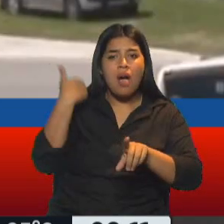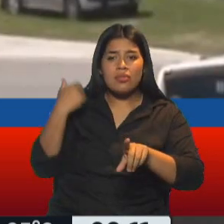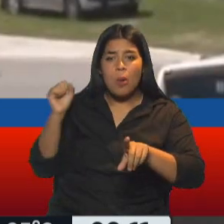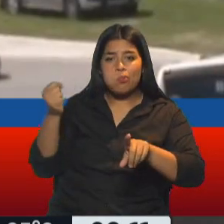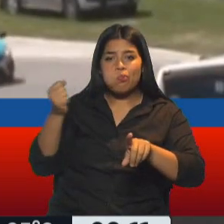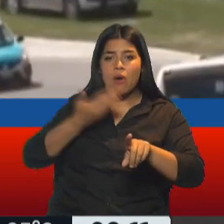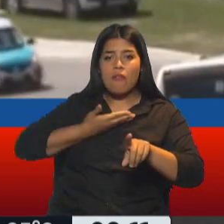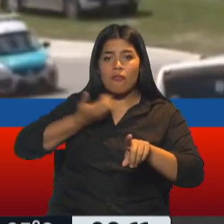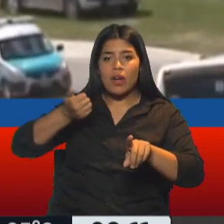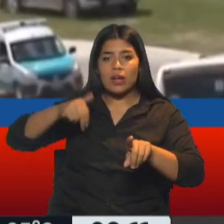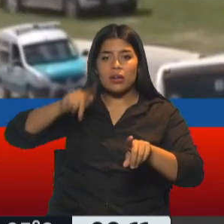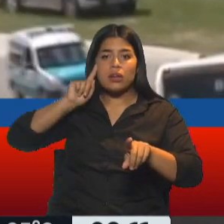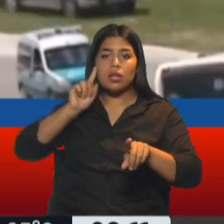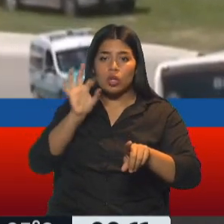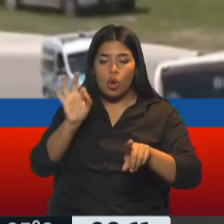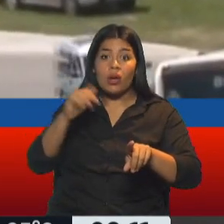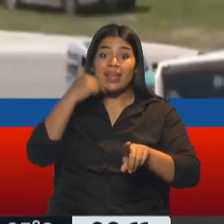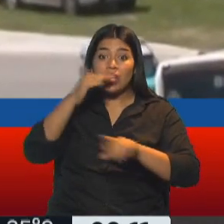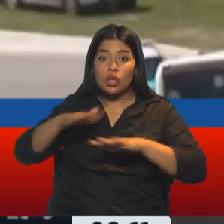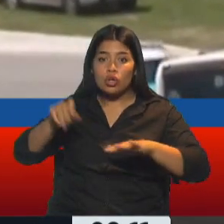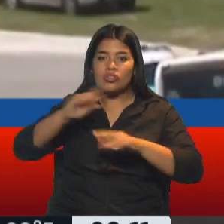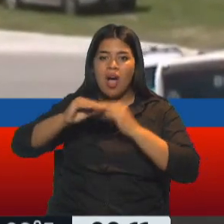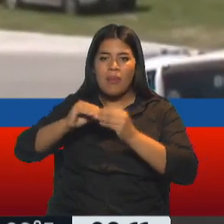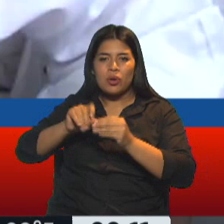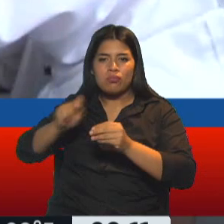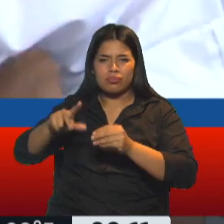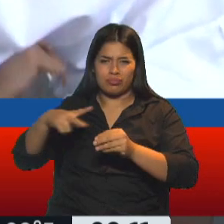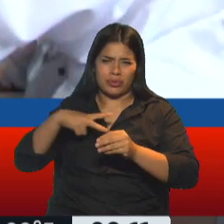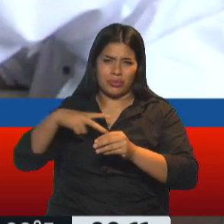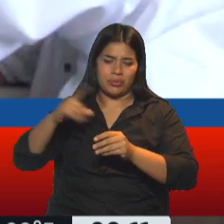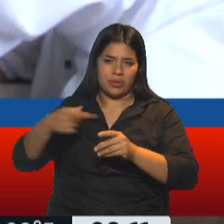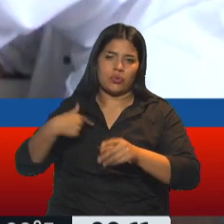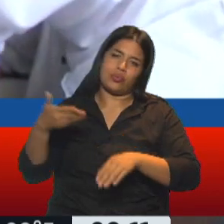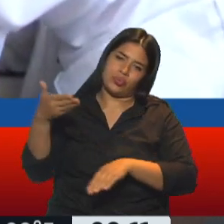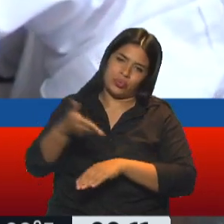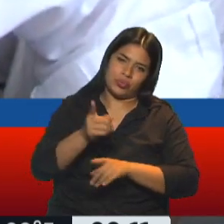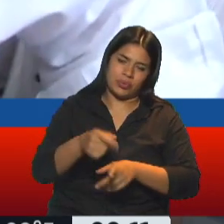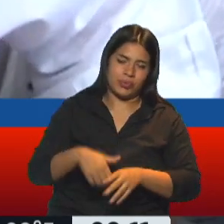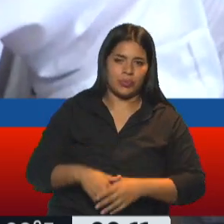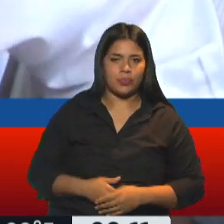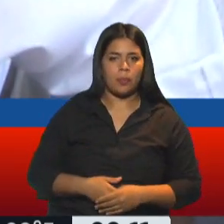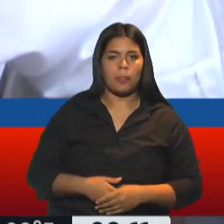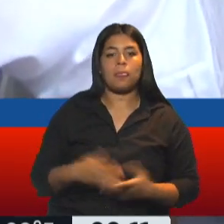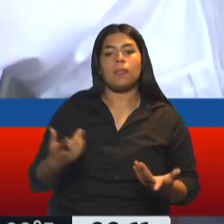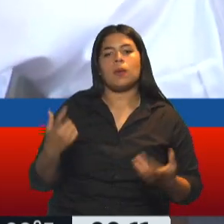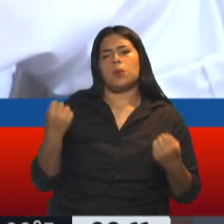sus hijos y sus más íntimos amigos. El deportista del